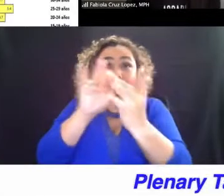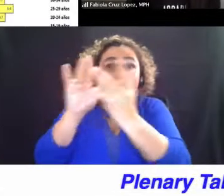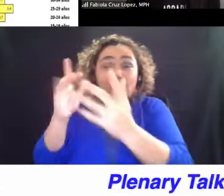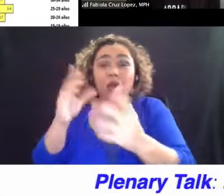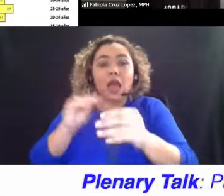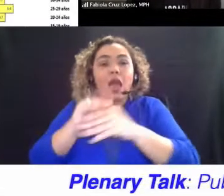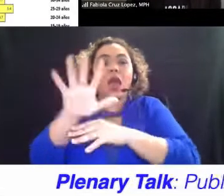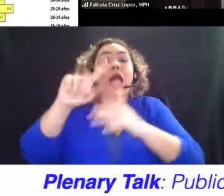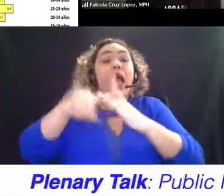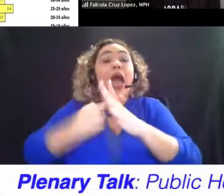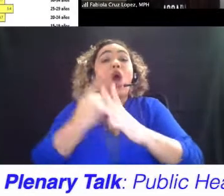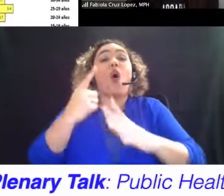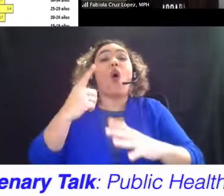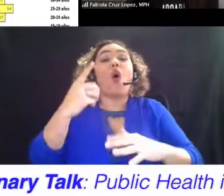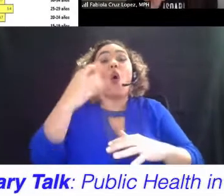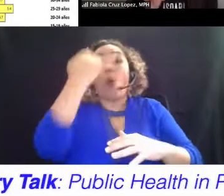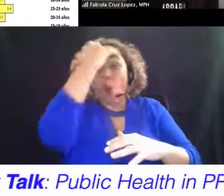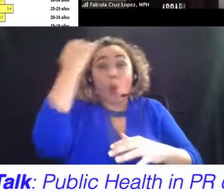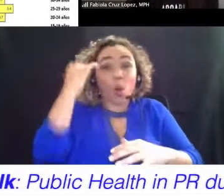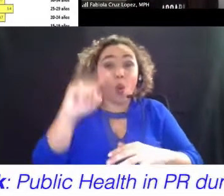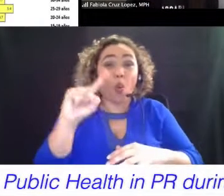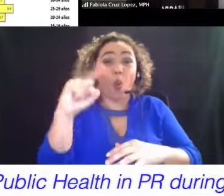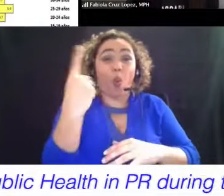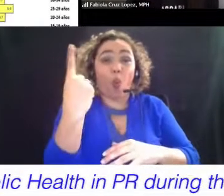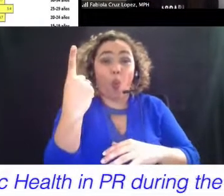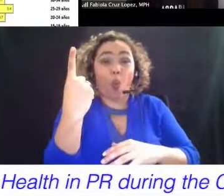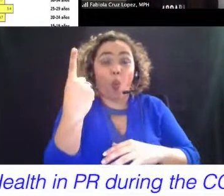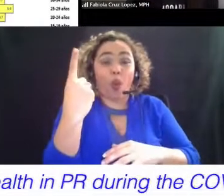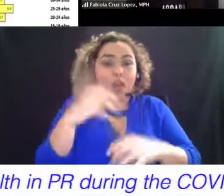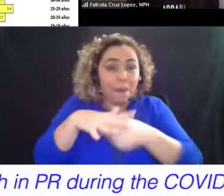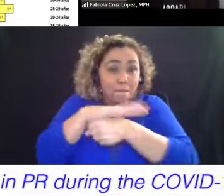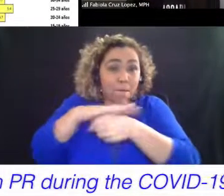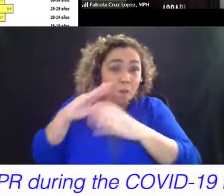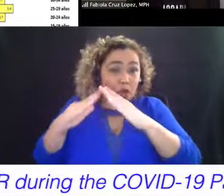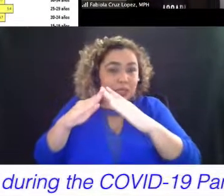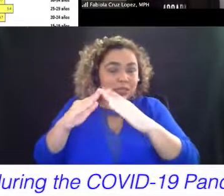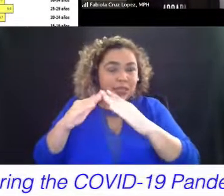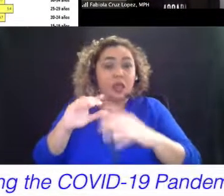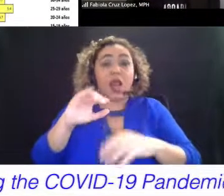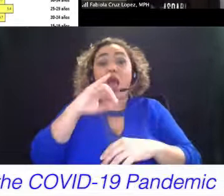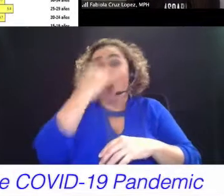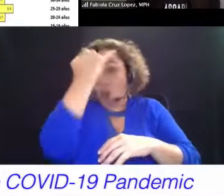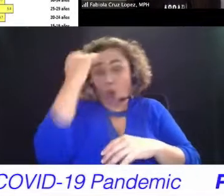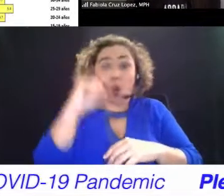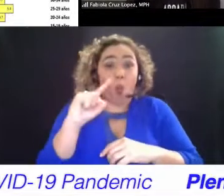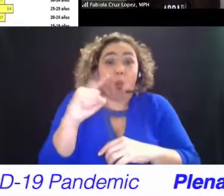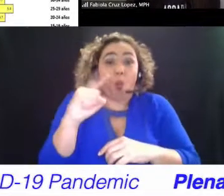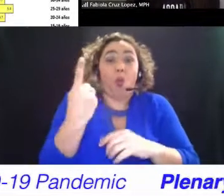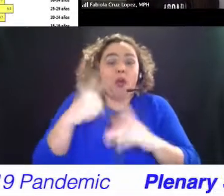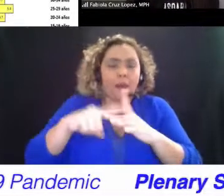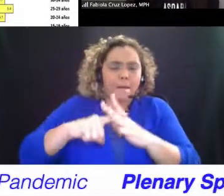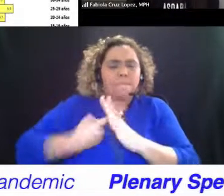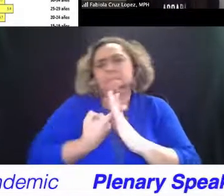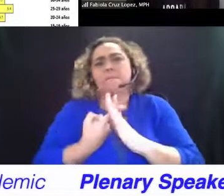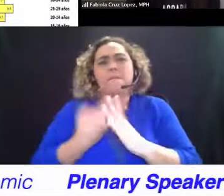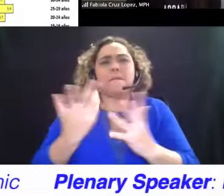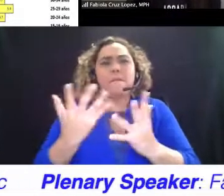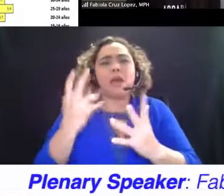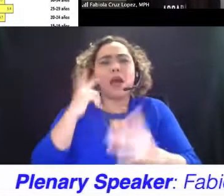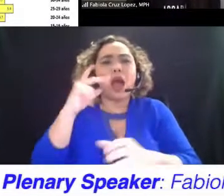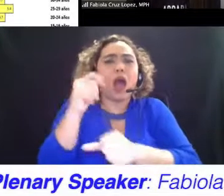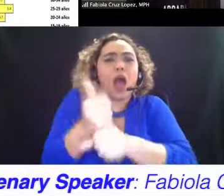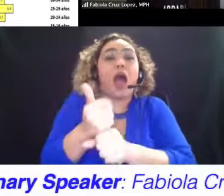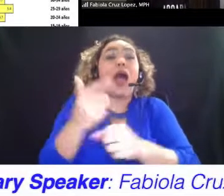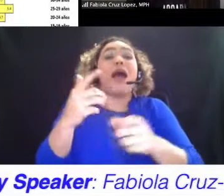de comienzo en julio 1, el sistema de rastreo de contactos municipal. En julio 1, finalmente se estableció bien en